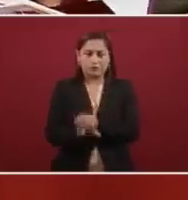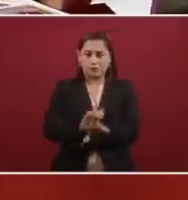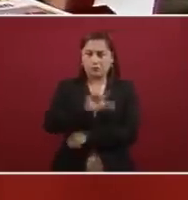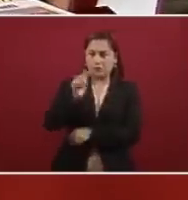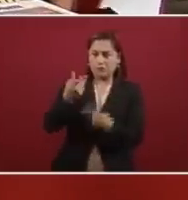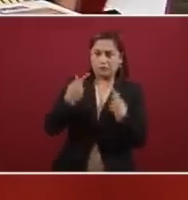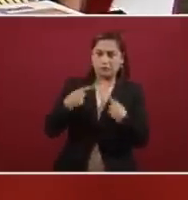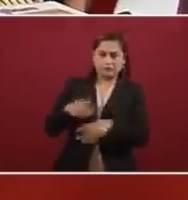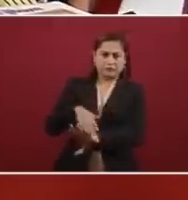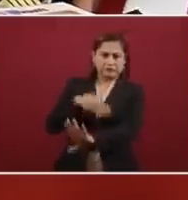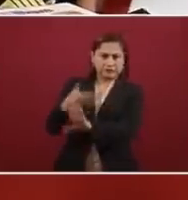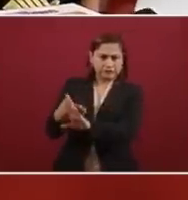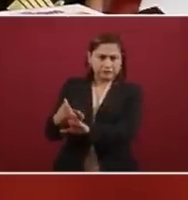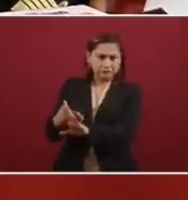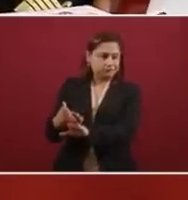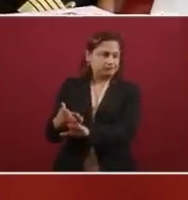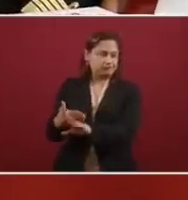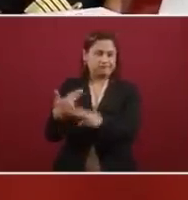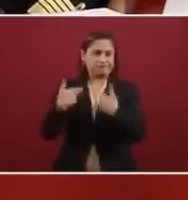no es